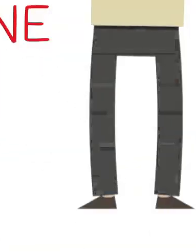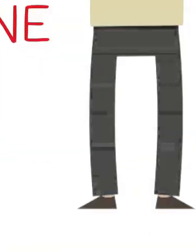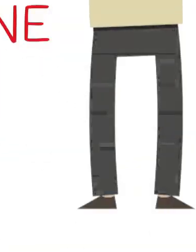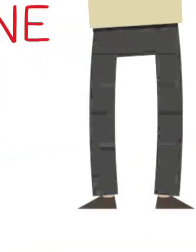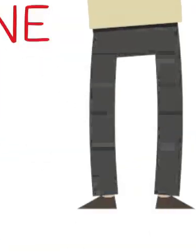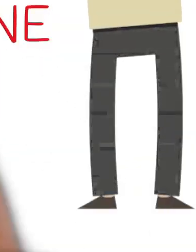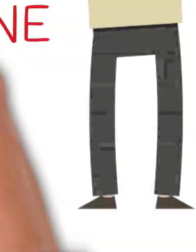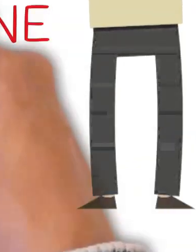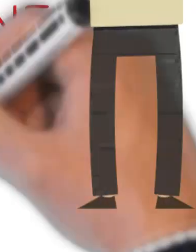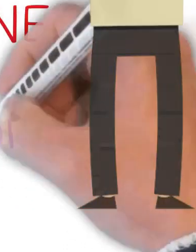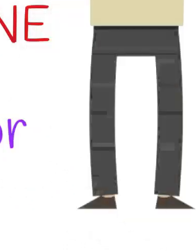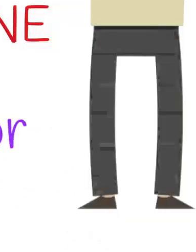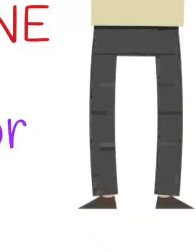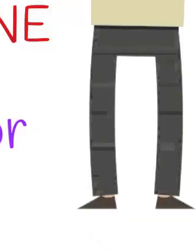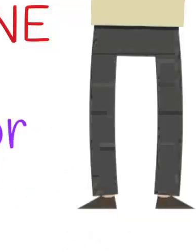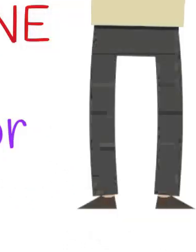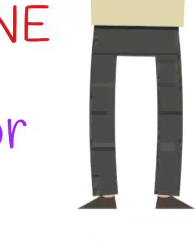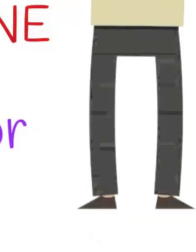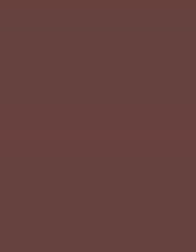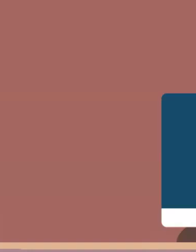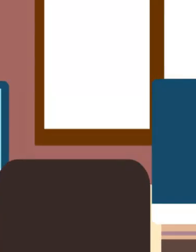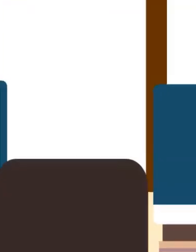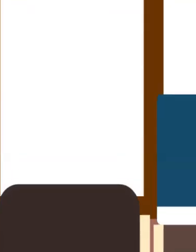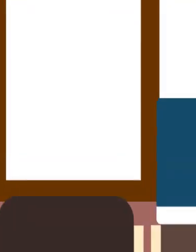Adultosmayores.online, la web del adulto mayor.